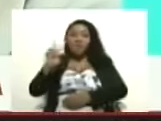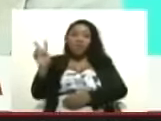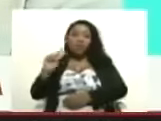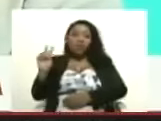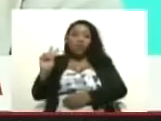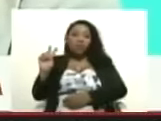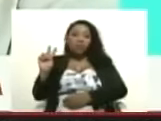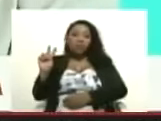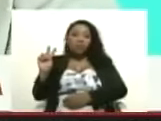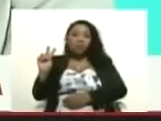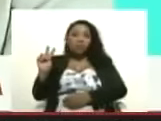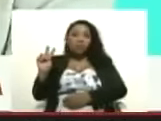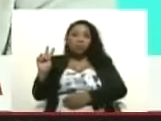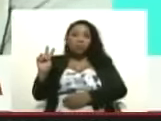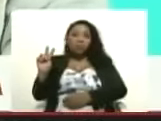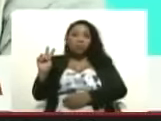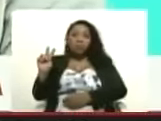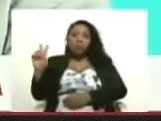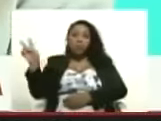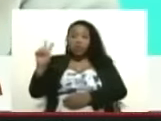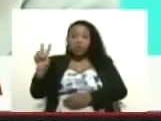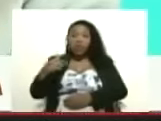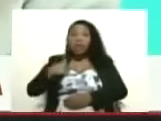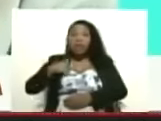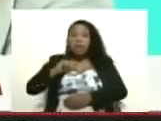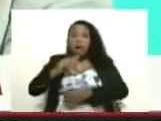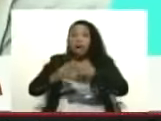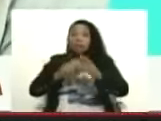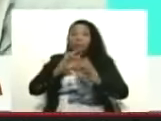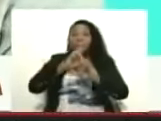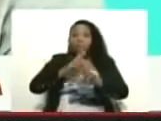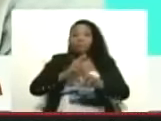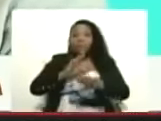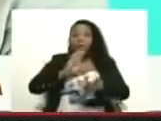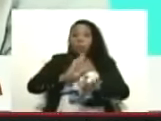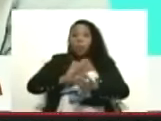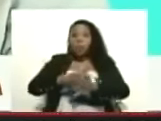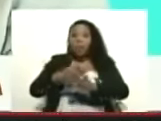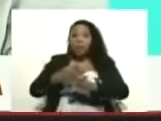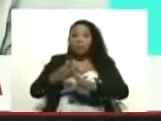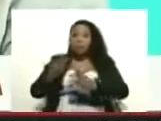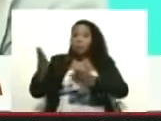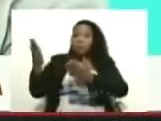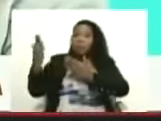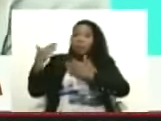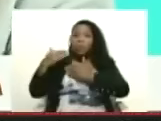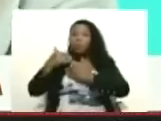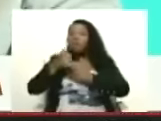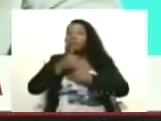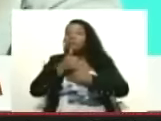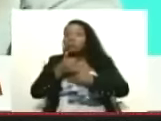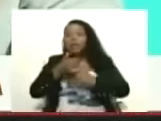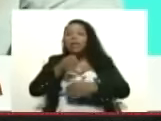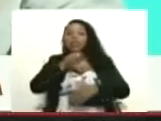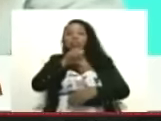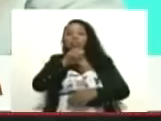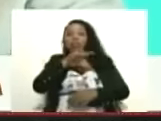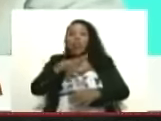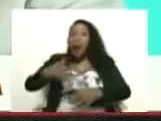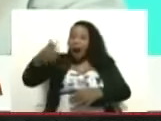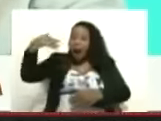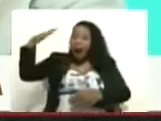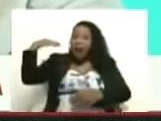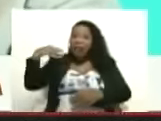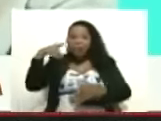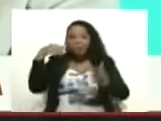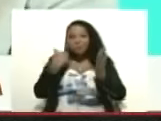venezolano eh Y bueno ahí Venezuela tiene que dar una respuesta porque nos asiste la razón histórica la razón jurídica la razón política nosotros